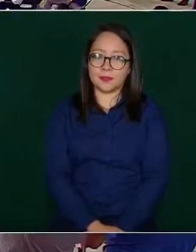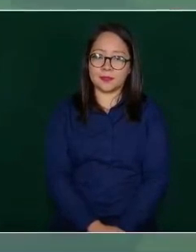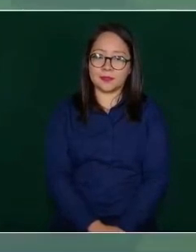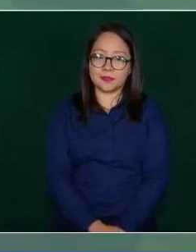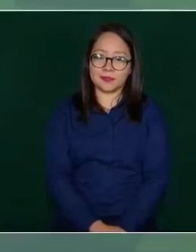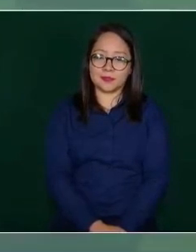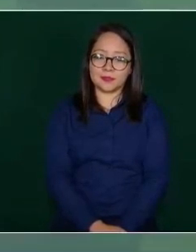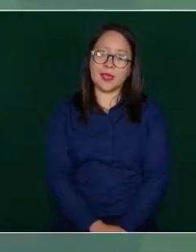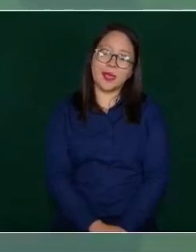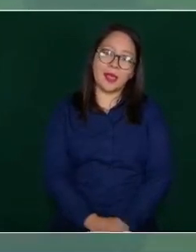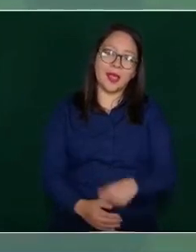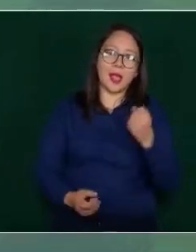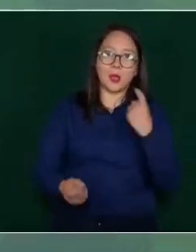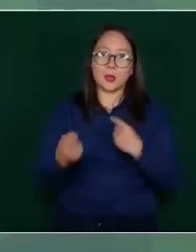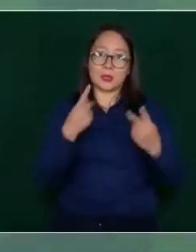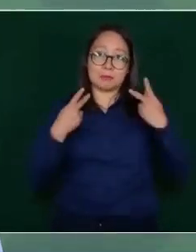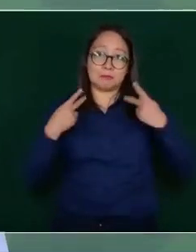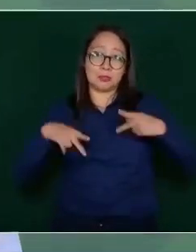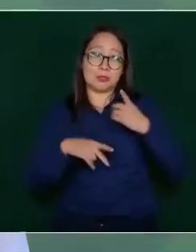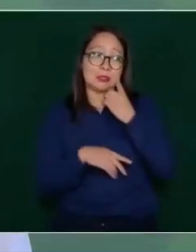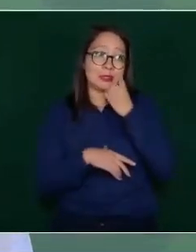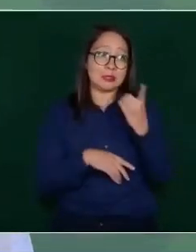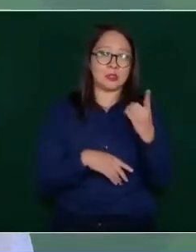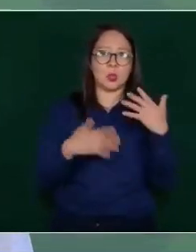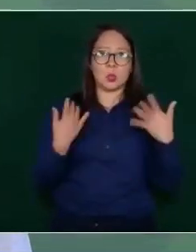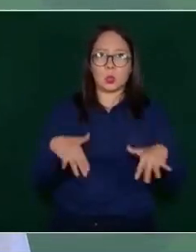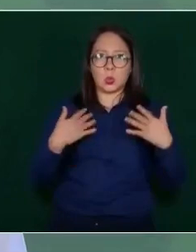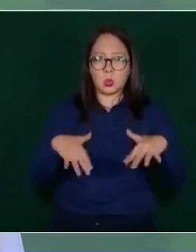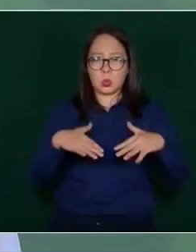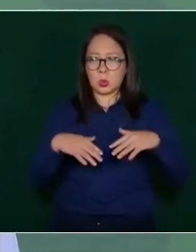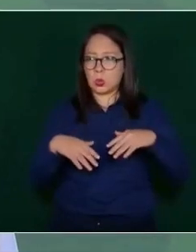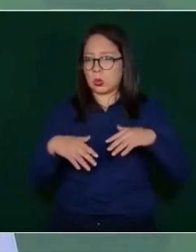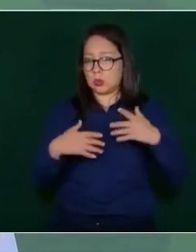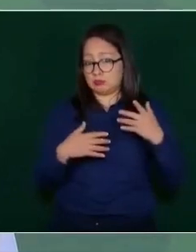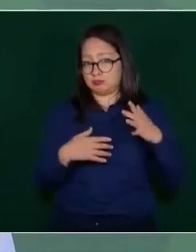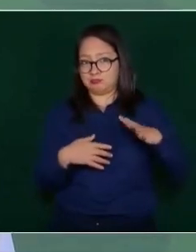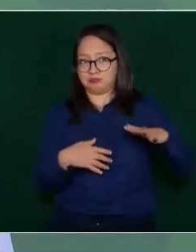exquisitos, de clase mundial.